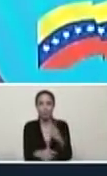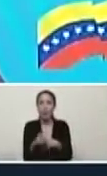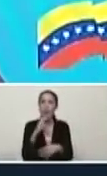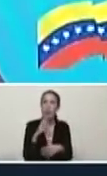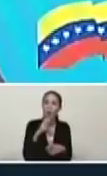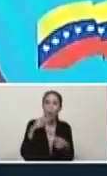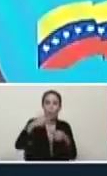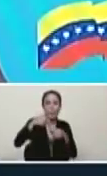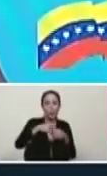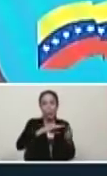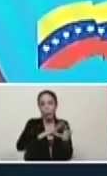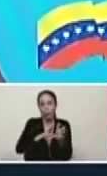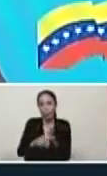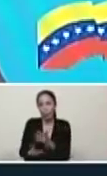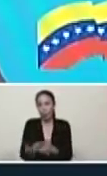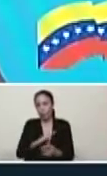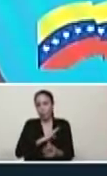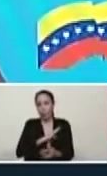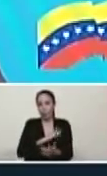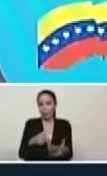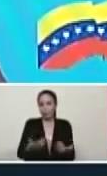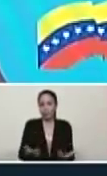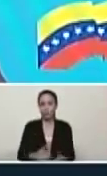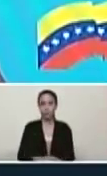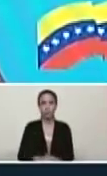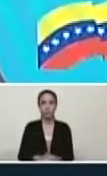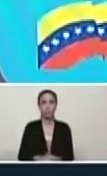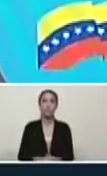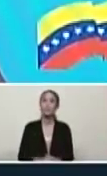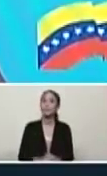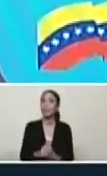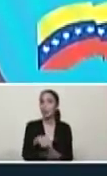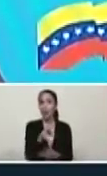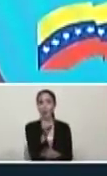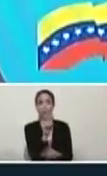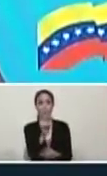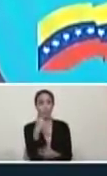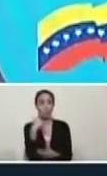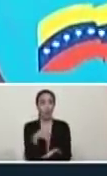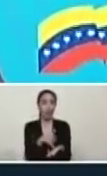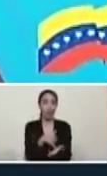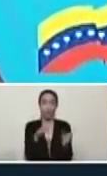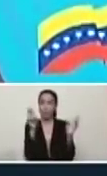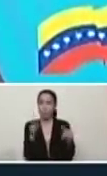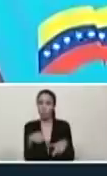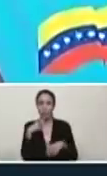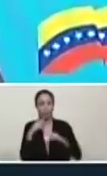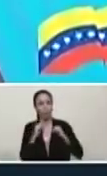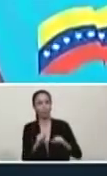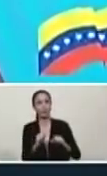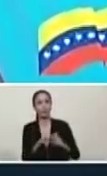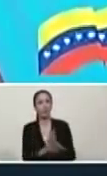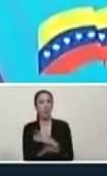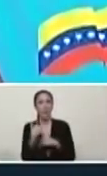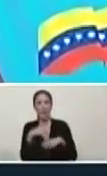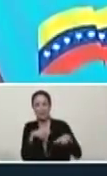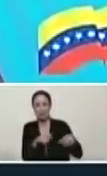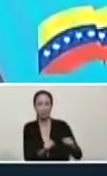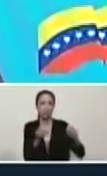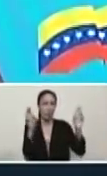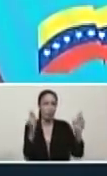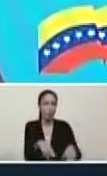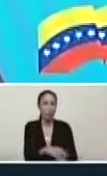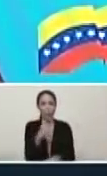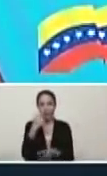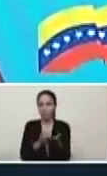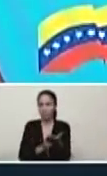pueblo venezolano. Y yo les digo a ustedes, Venezuela no se rinde y a Venezuela no la coloniza nadie. Venezuela